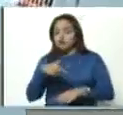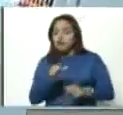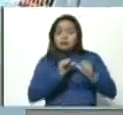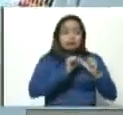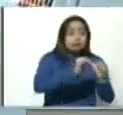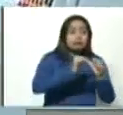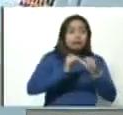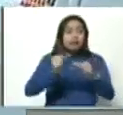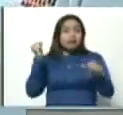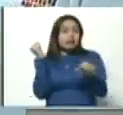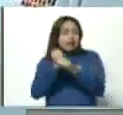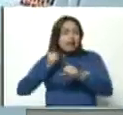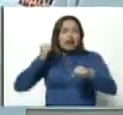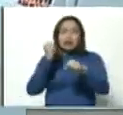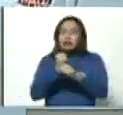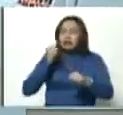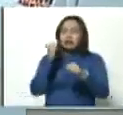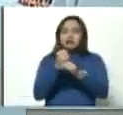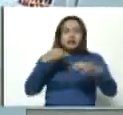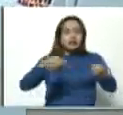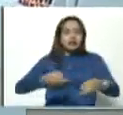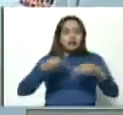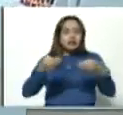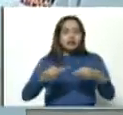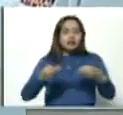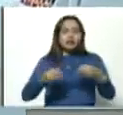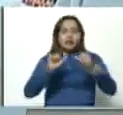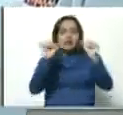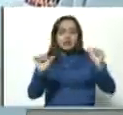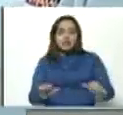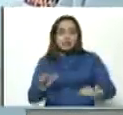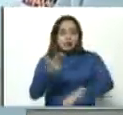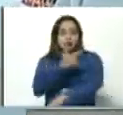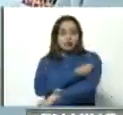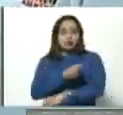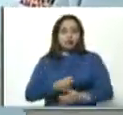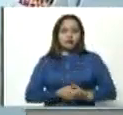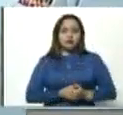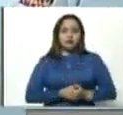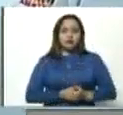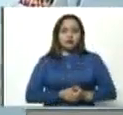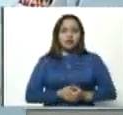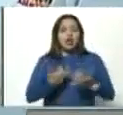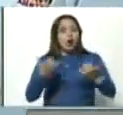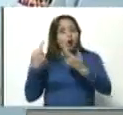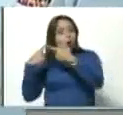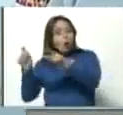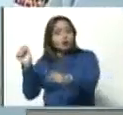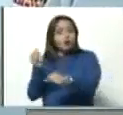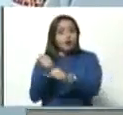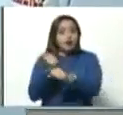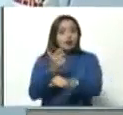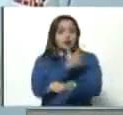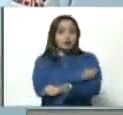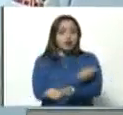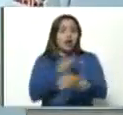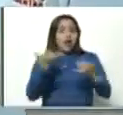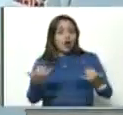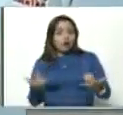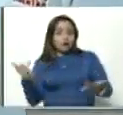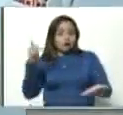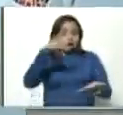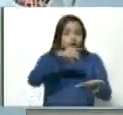estamos constantemente en lo que es el sistema de inmunización. Ahorita estamos con nuestros empleados, aquí tenemos presencia de